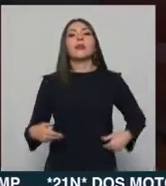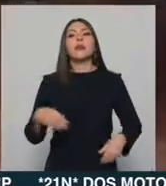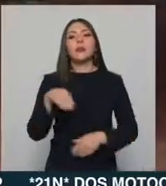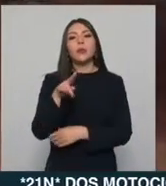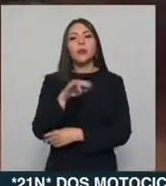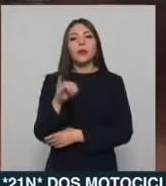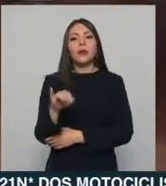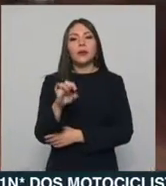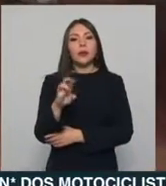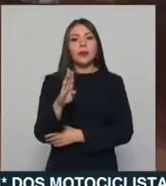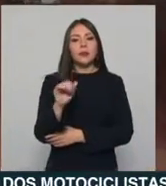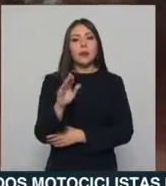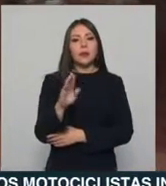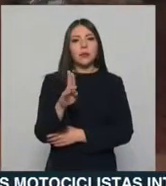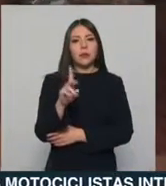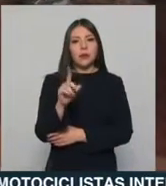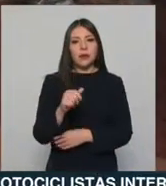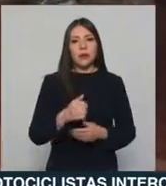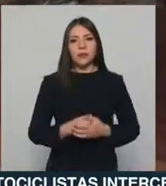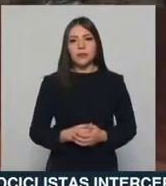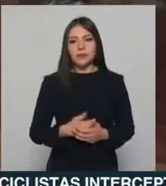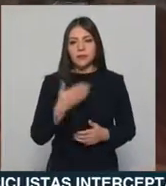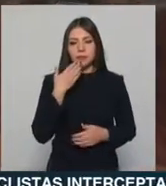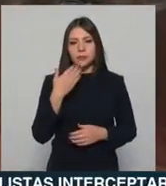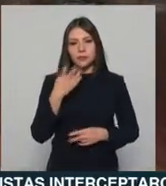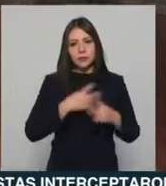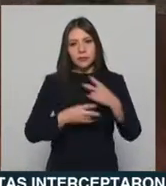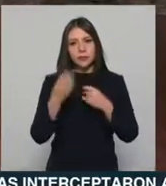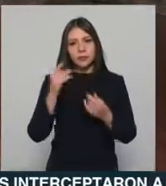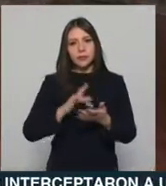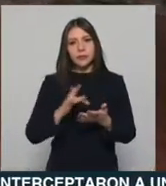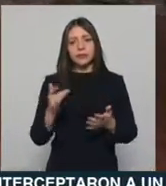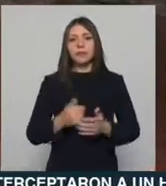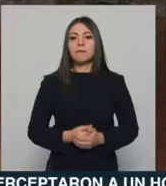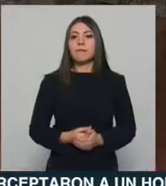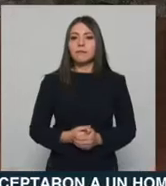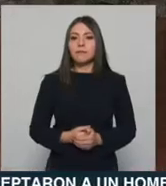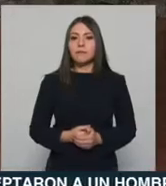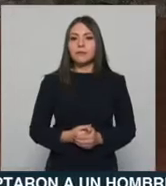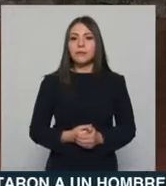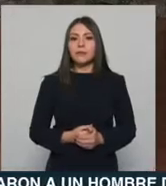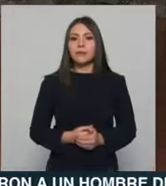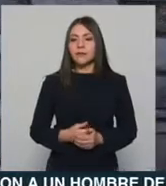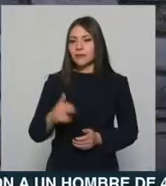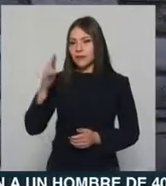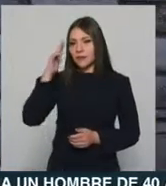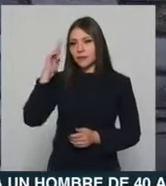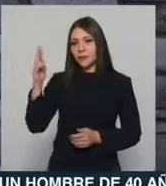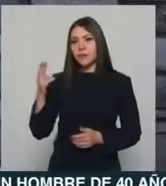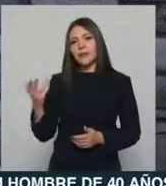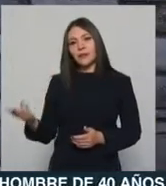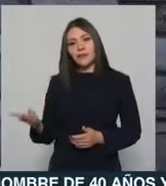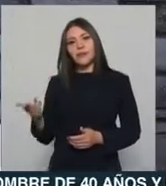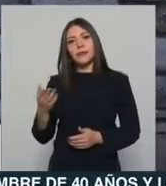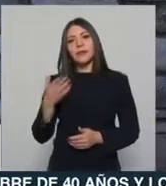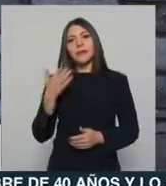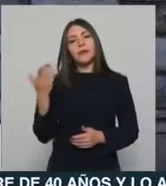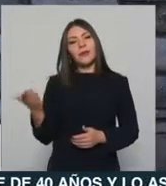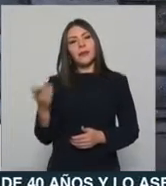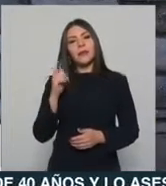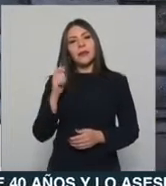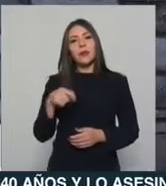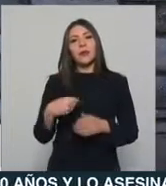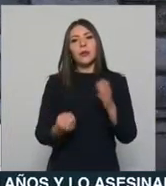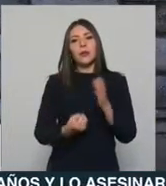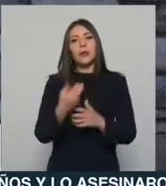Iracema, muchísimas gracias. Hola, ¿qué tal, Alejandra? Pues bienvenida al espectáculo Mujer Barbuda que se